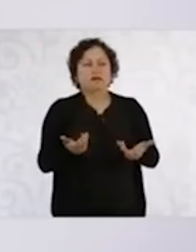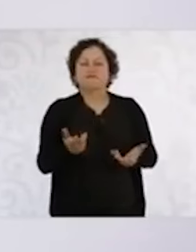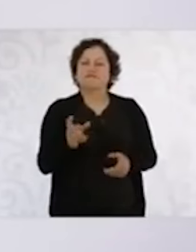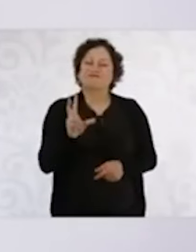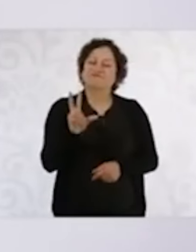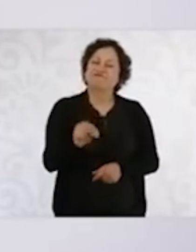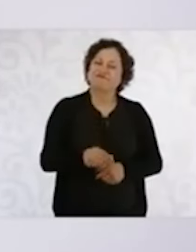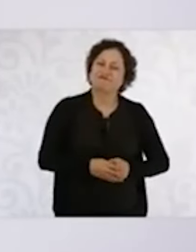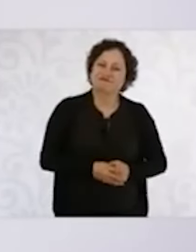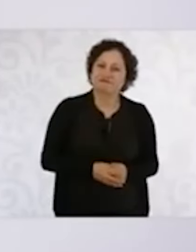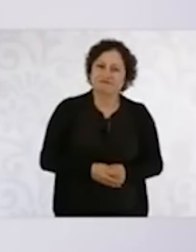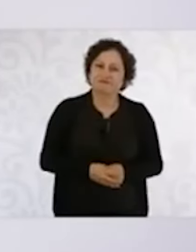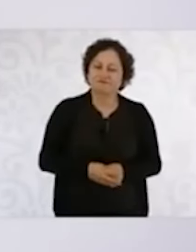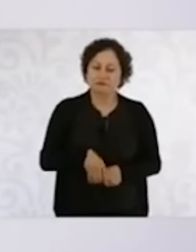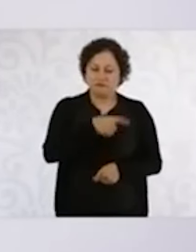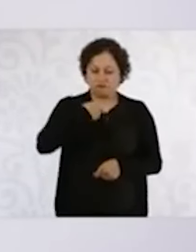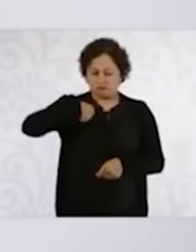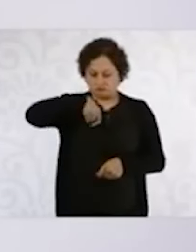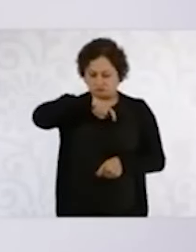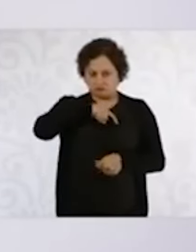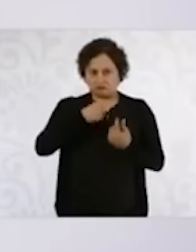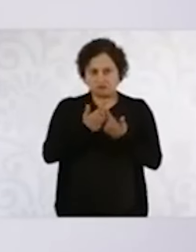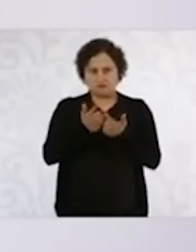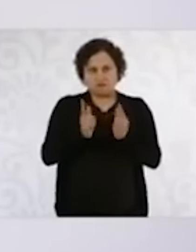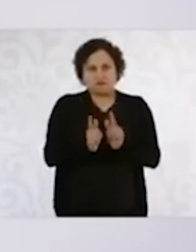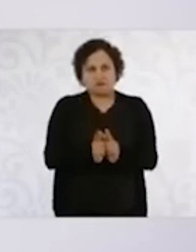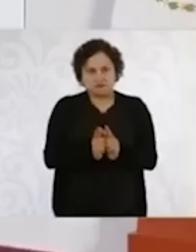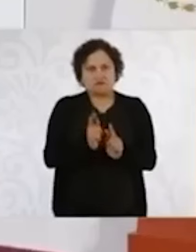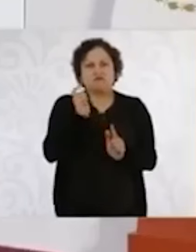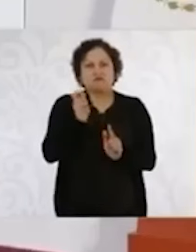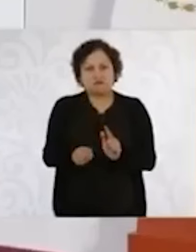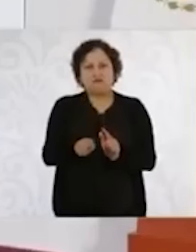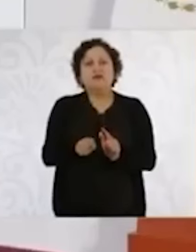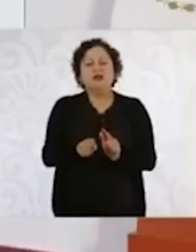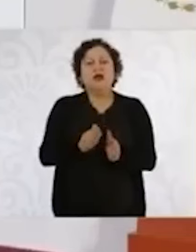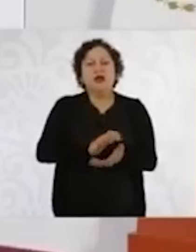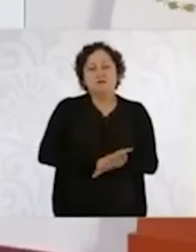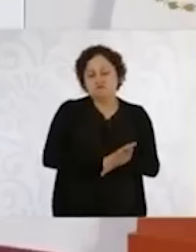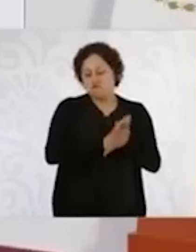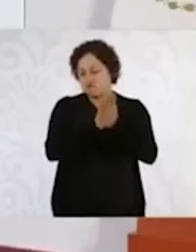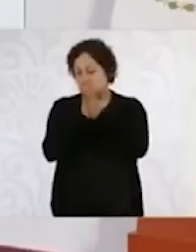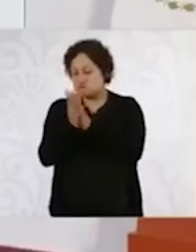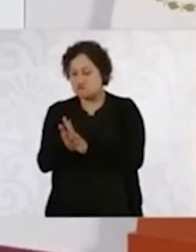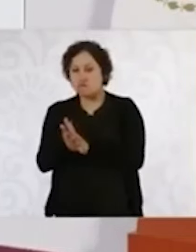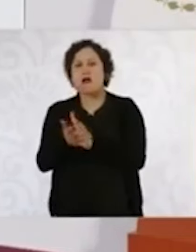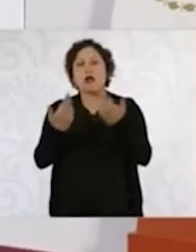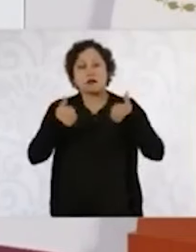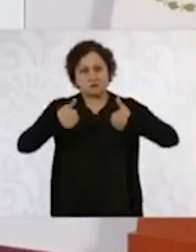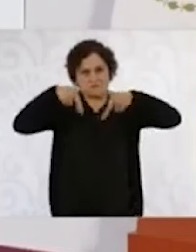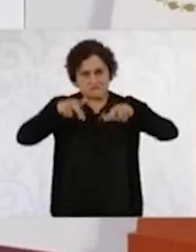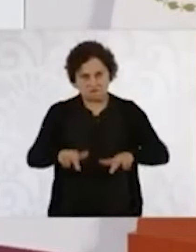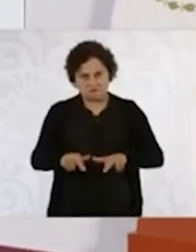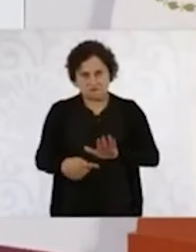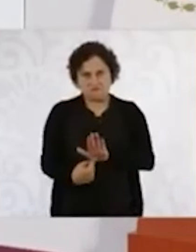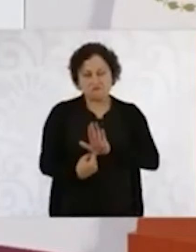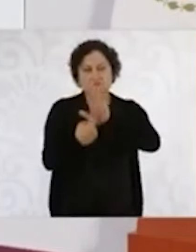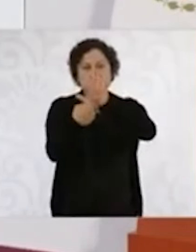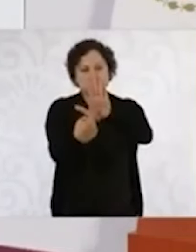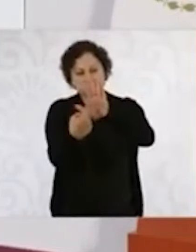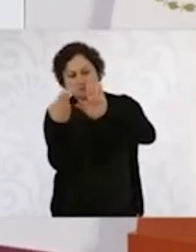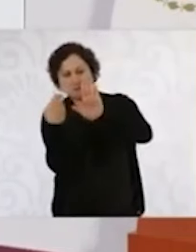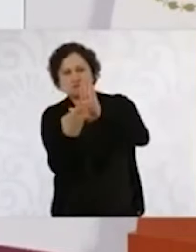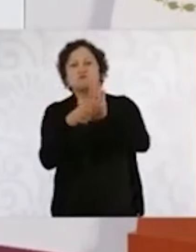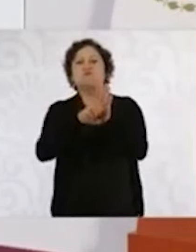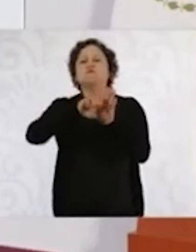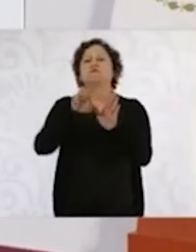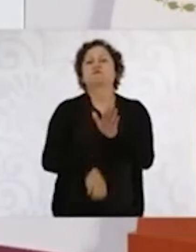Y representamos un movimiento de transformación. Entonces es muy importante siempre predicar con el ejemplo.